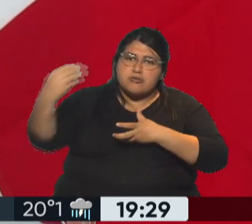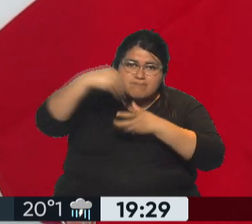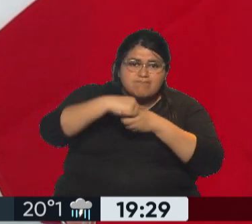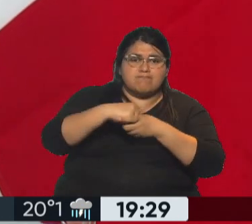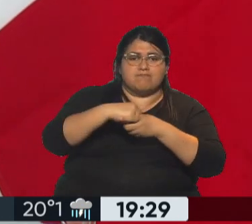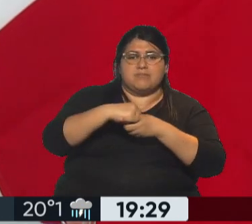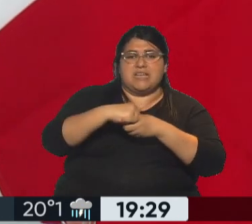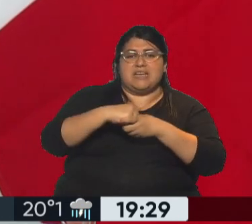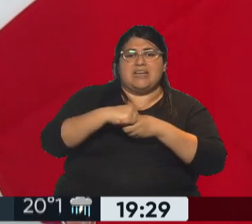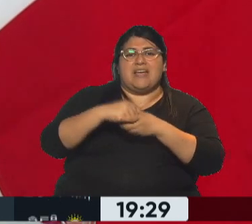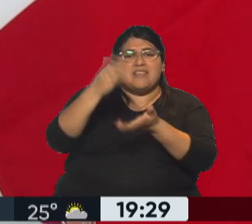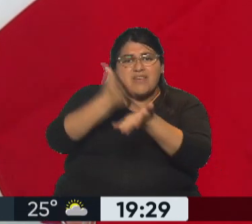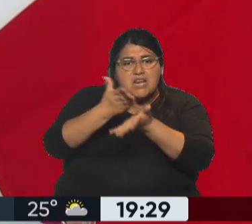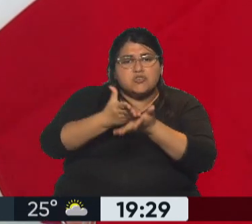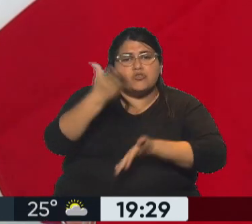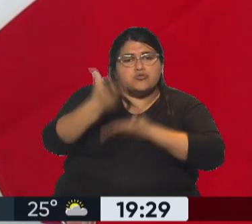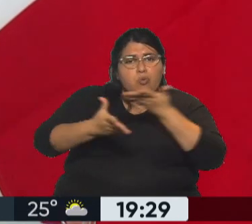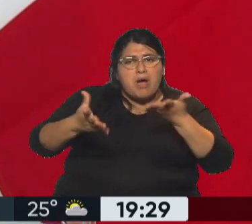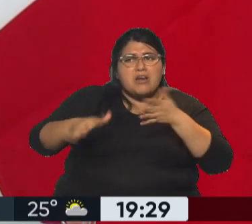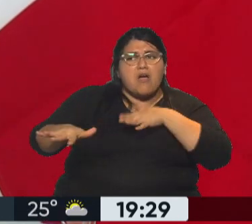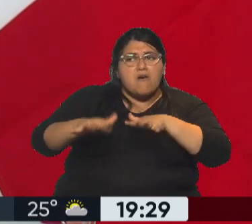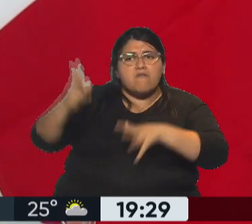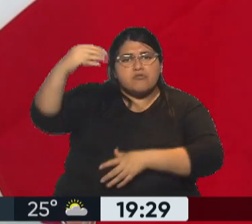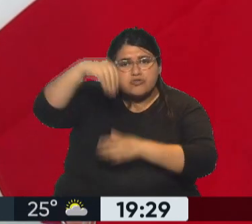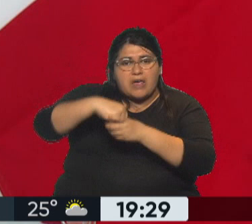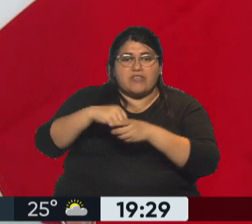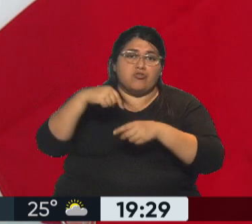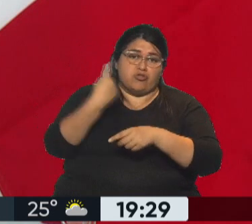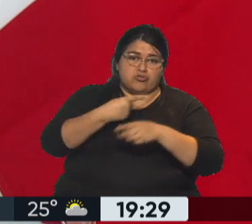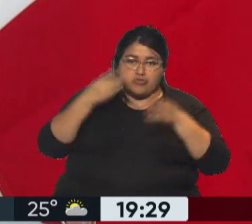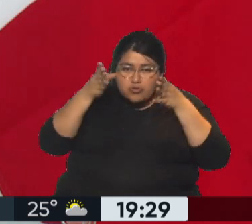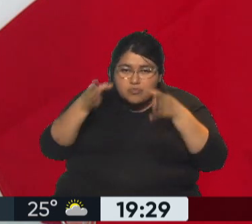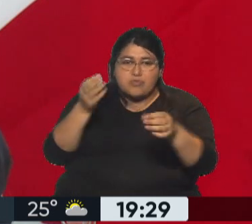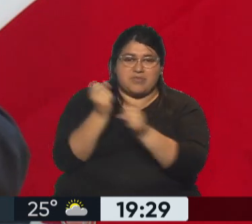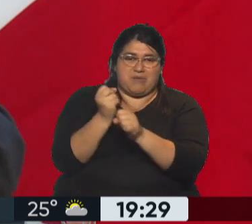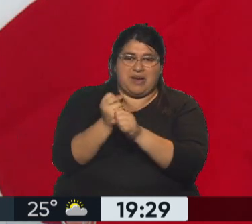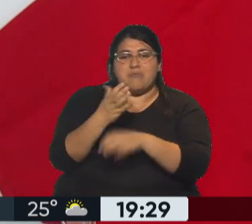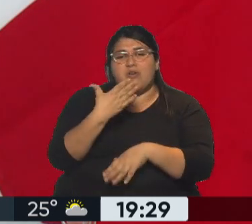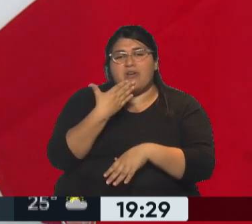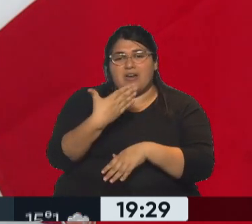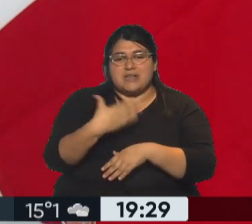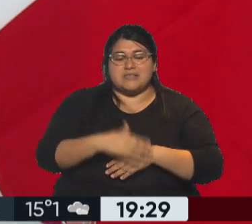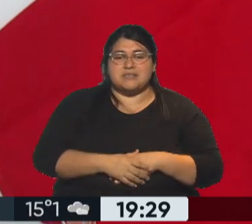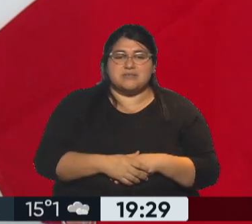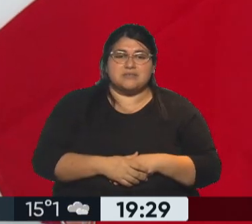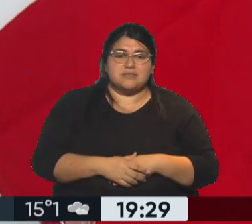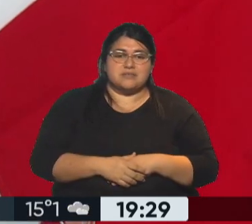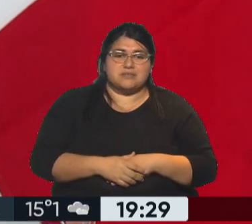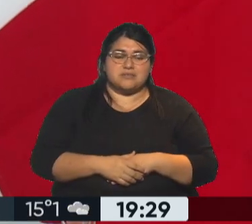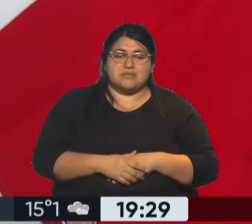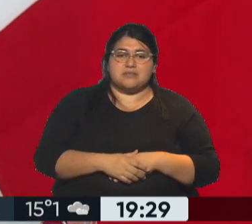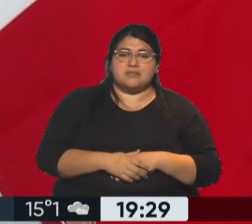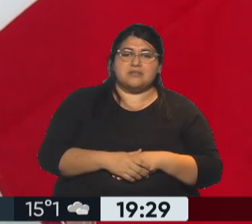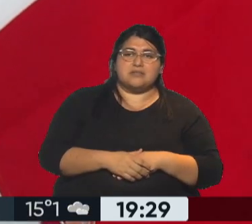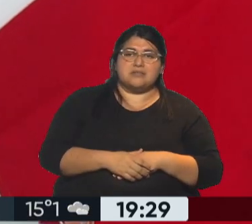y el sistema de derechos humanos funcione plenamente. Para eso trabajamos. Gracias. No, gracias. Gracias, Juan. Alberto, buenas tardes. ¿Cómo